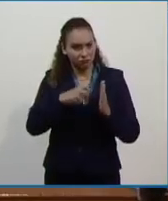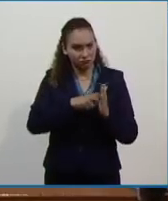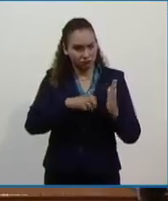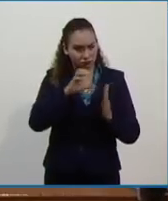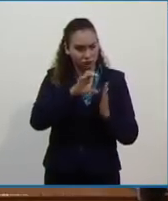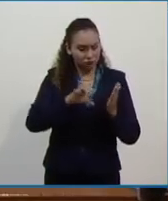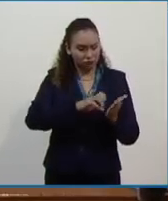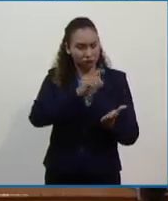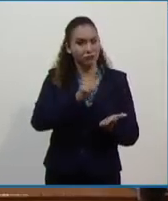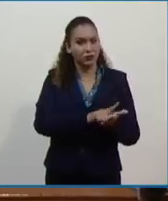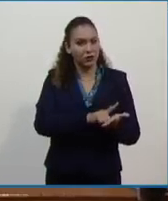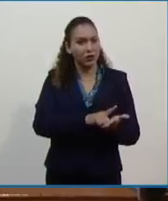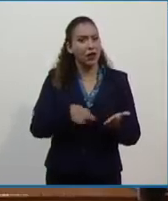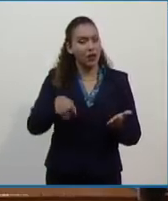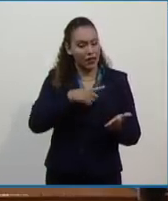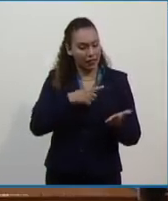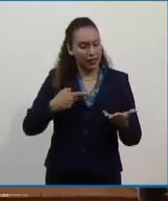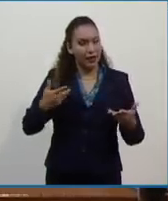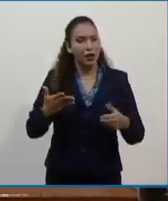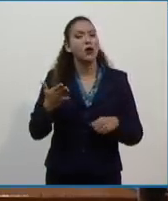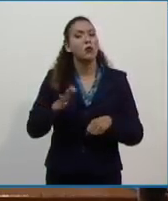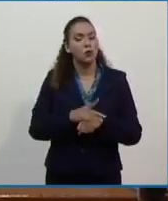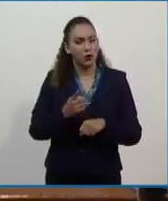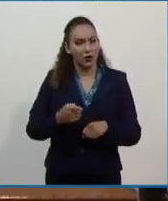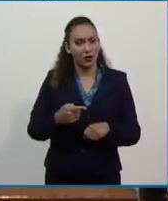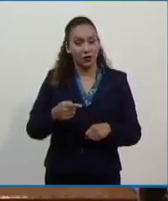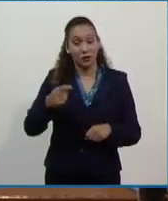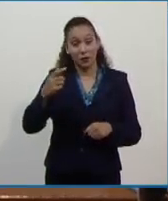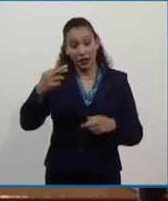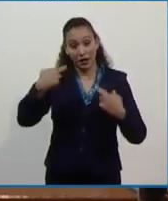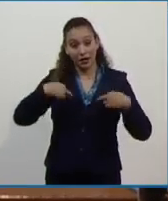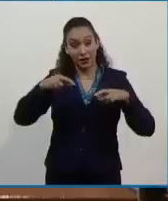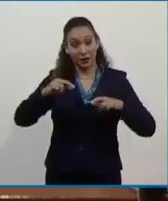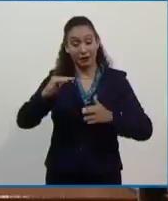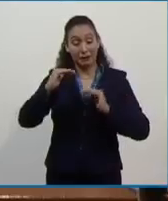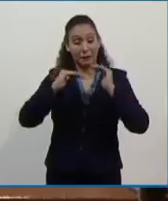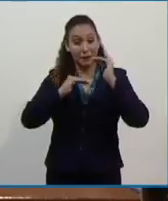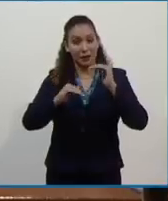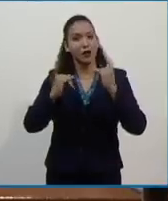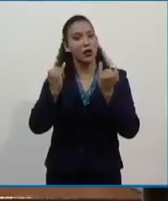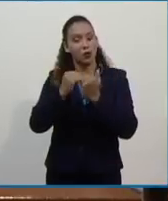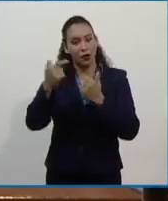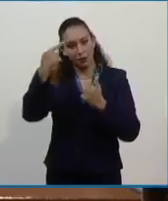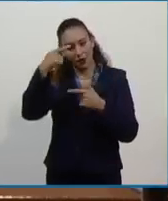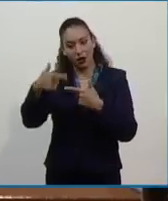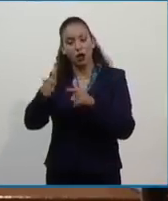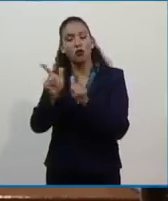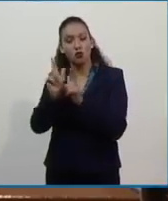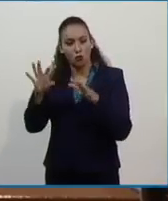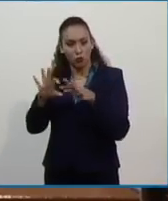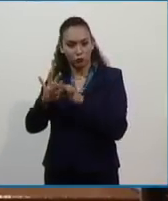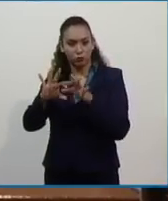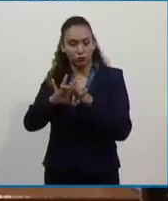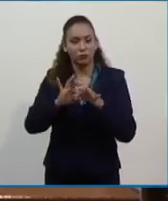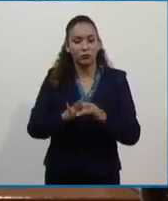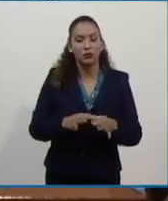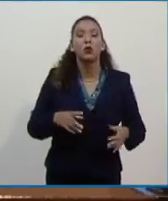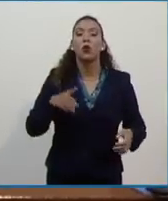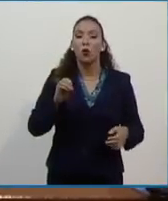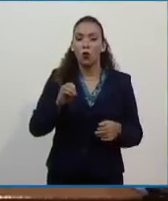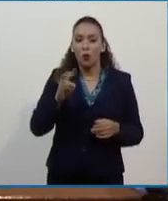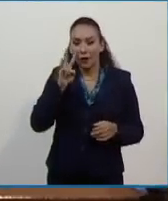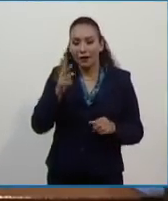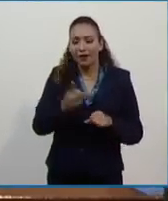Constitución respecto de que el tope de representación aplique también para coaliciones o seguir con lo que ha establecido en